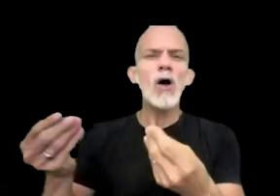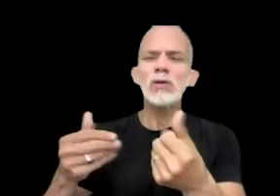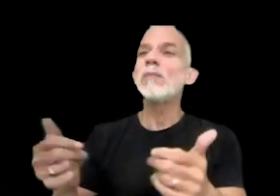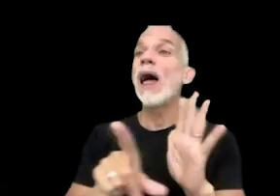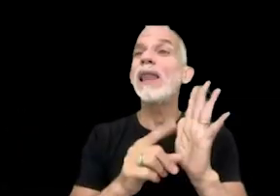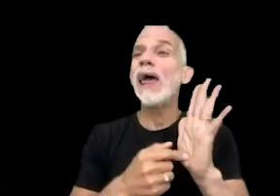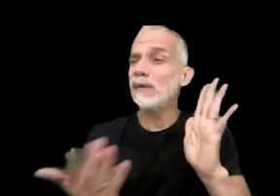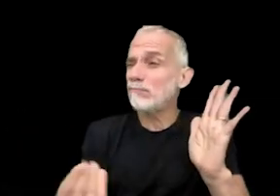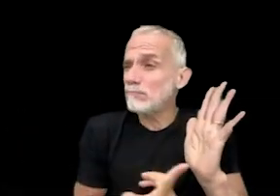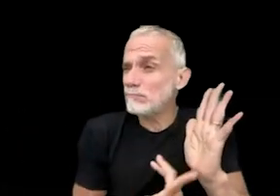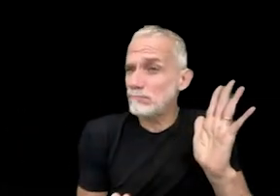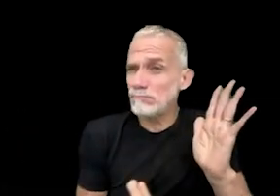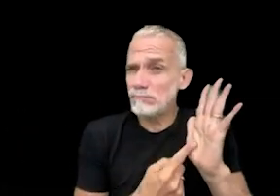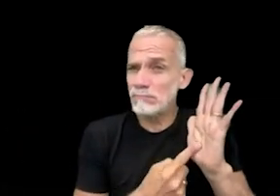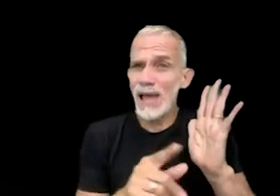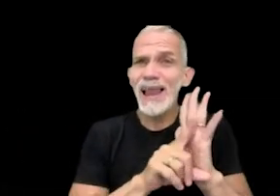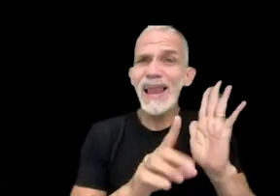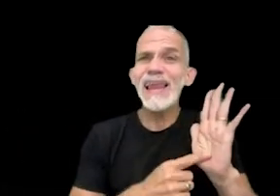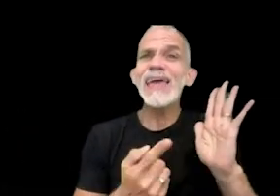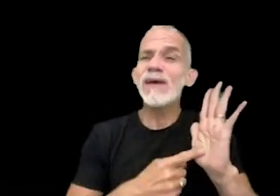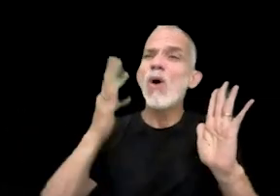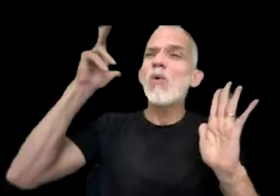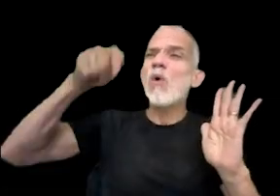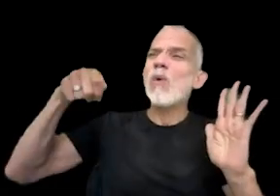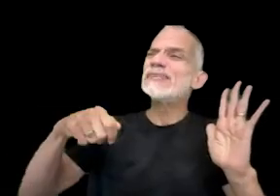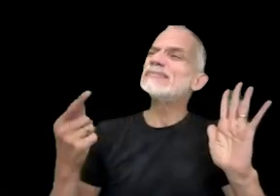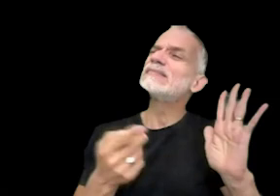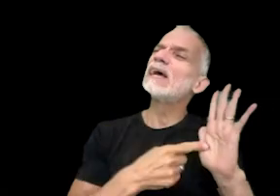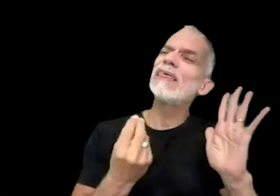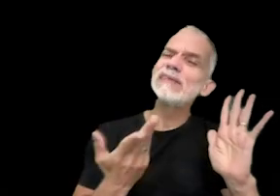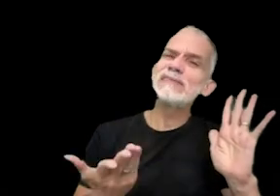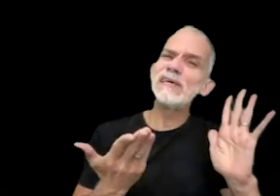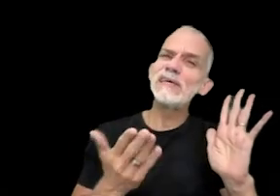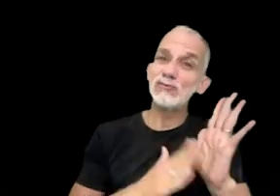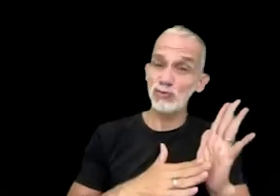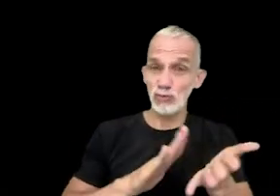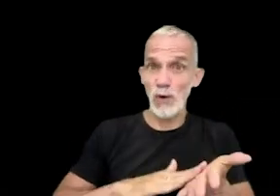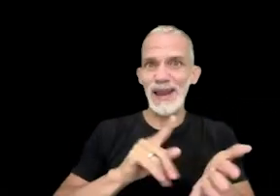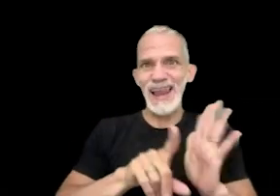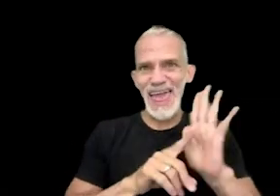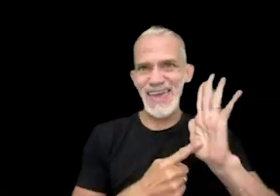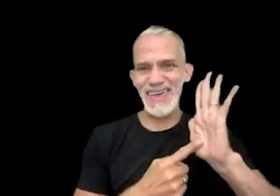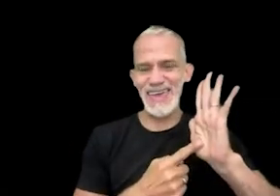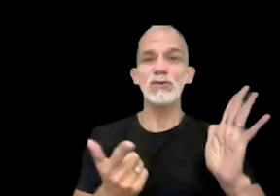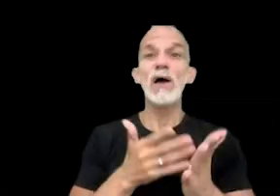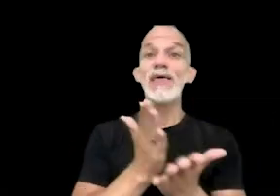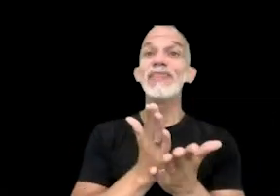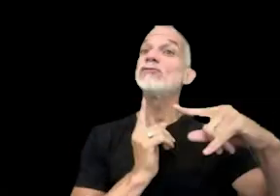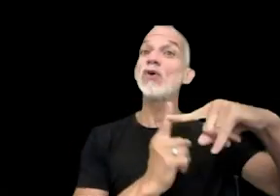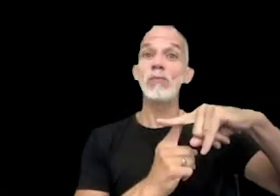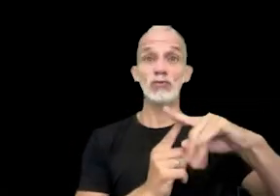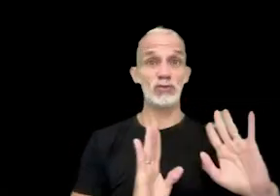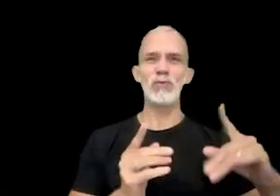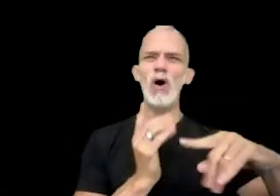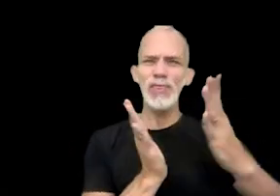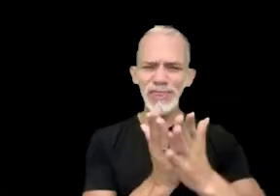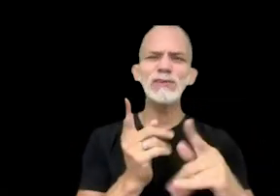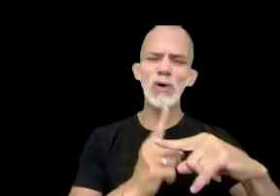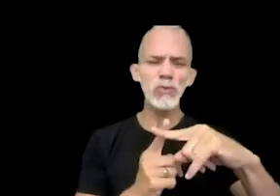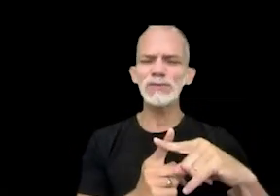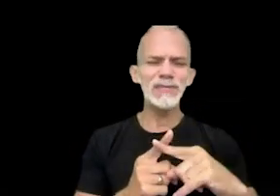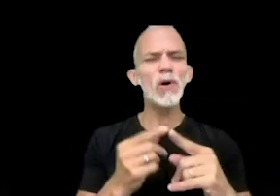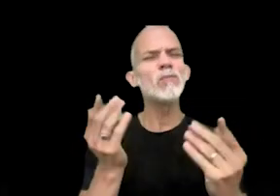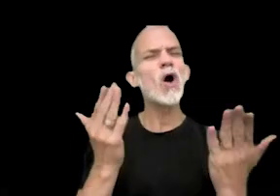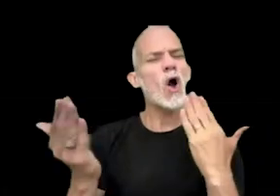ley? Y después, ¿qué dijo el juez respecto de la ley? Entonces nosotros tenemos el derecho positivo. ¿Y qué es el derecho positivo? Yo les quiero hacer una